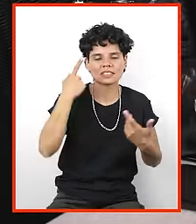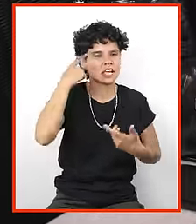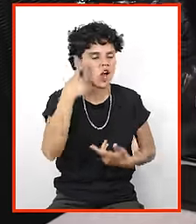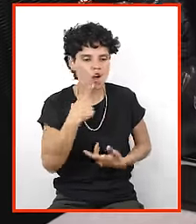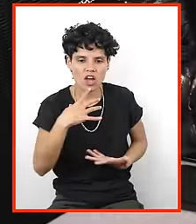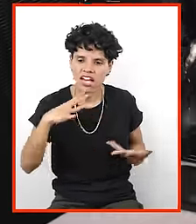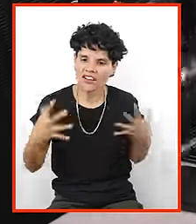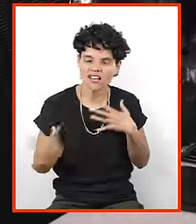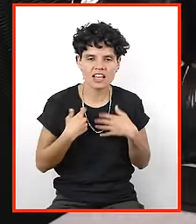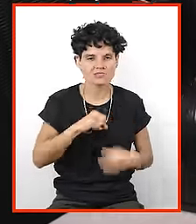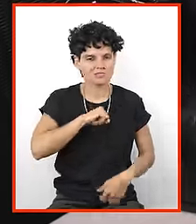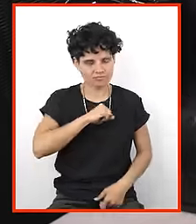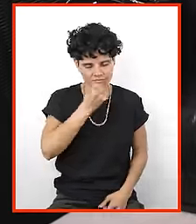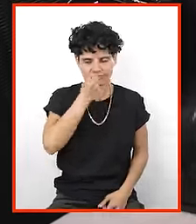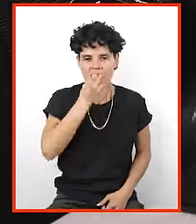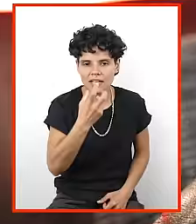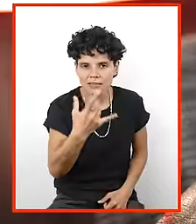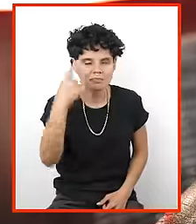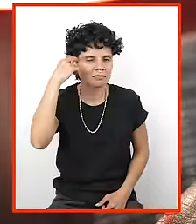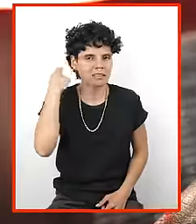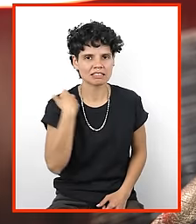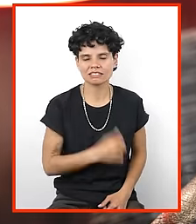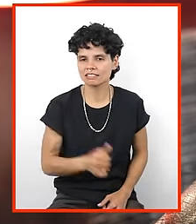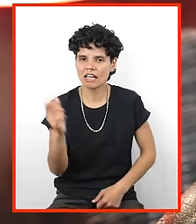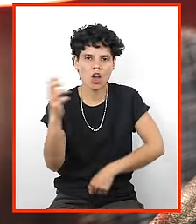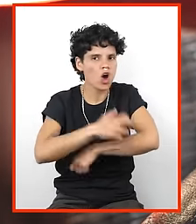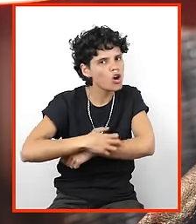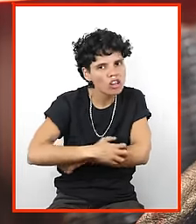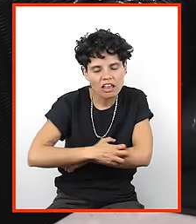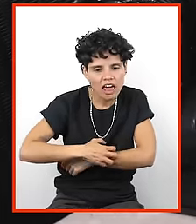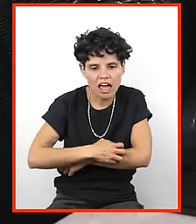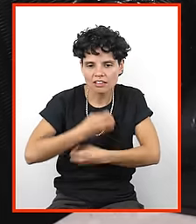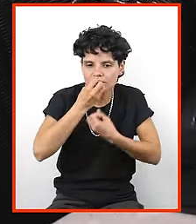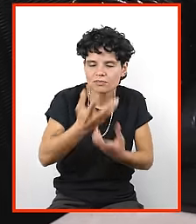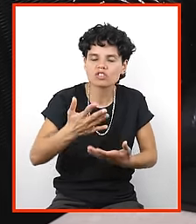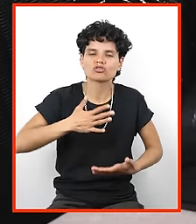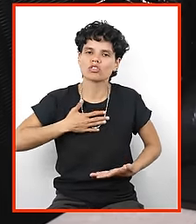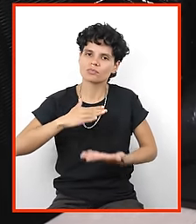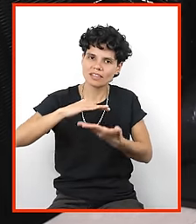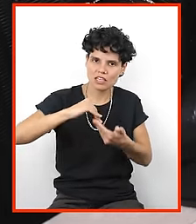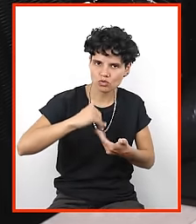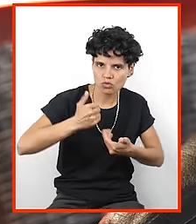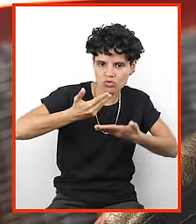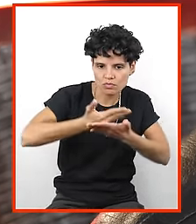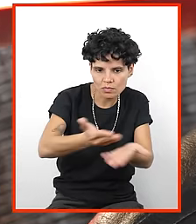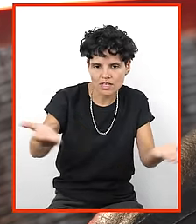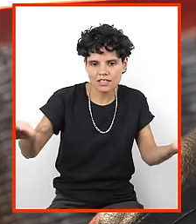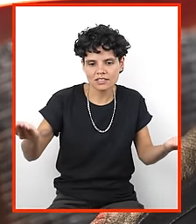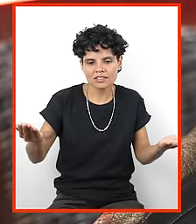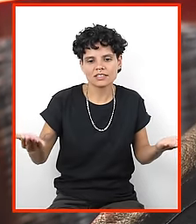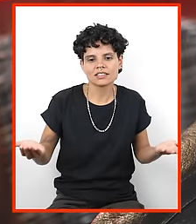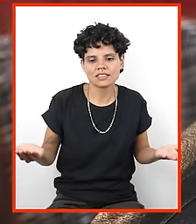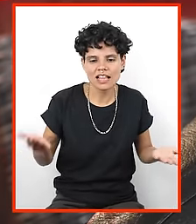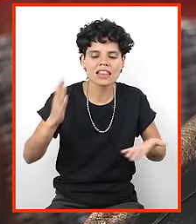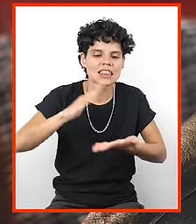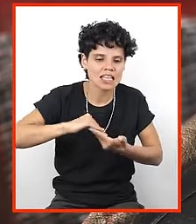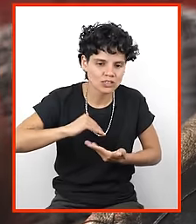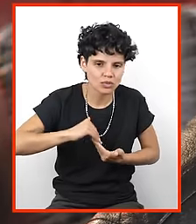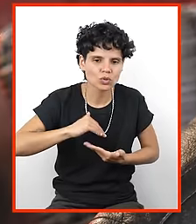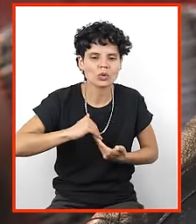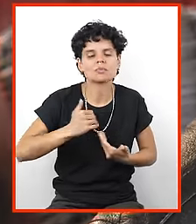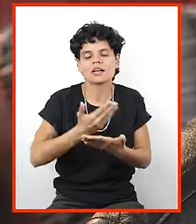aberración tirarse flato, que le parece una falta de educación. Les digo públicamente, disculpen.